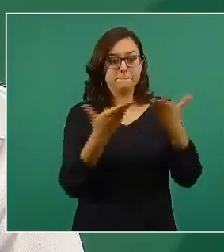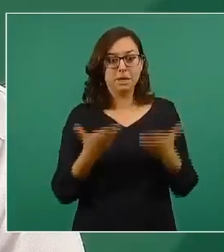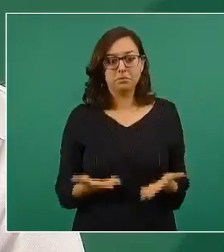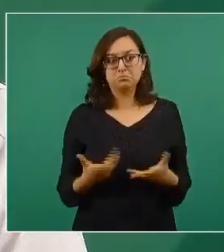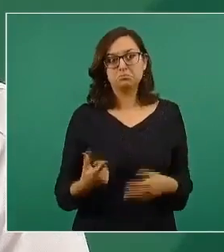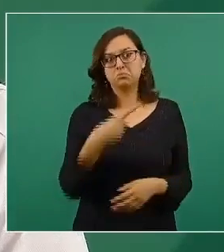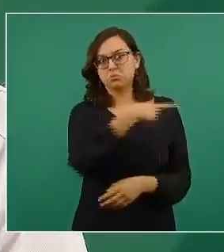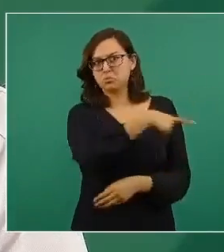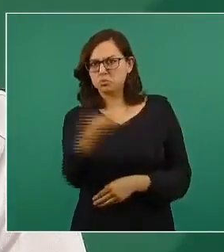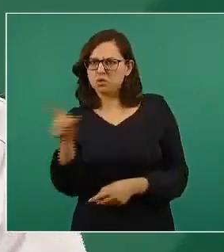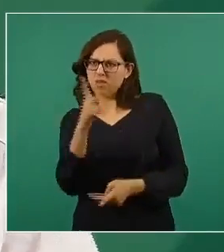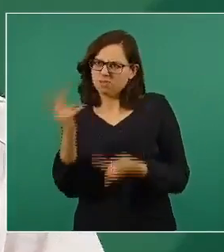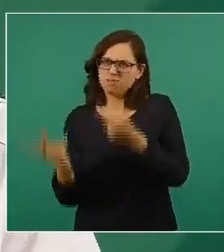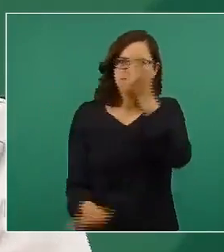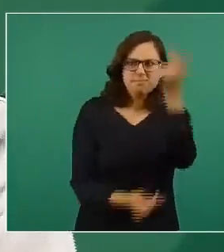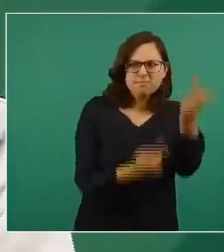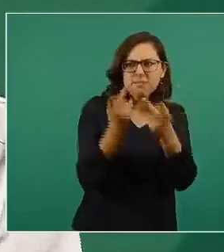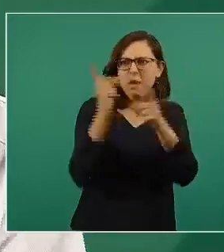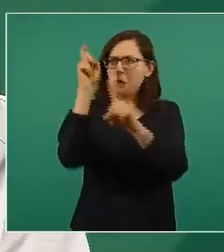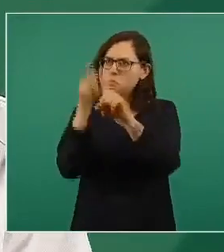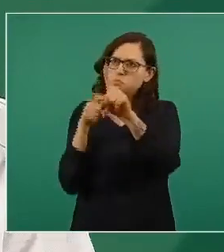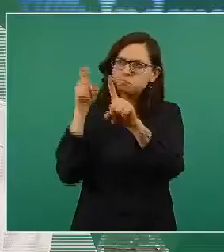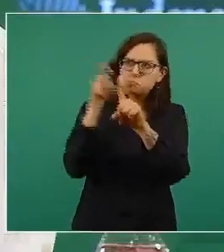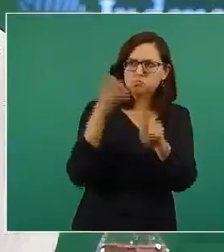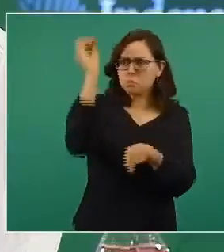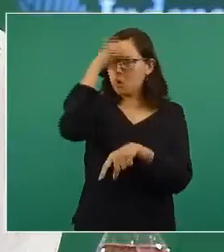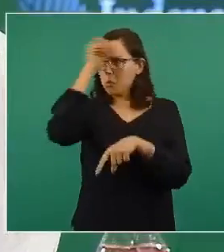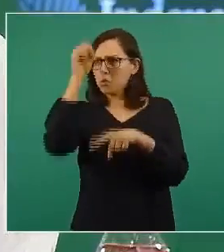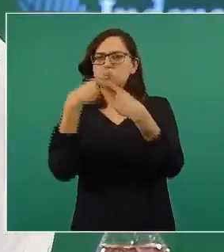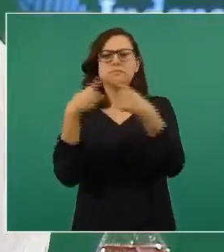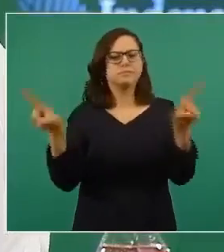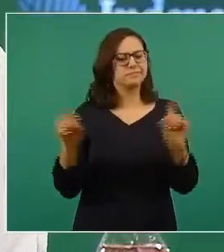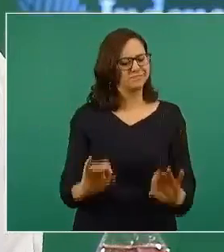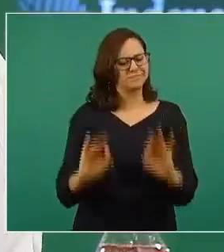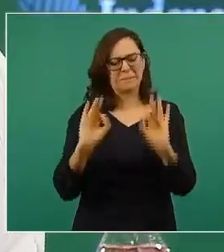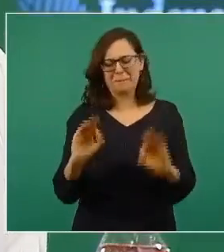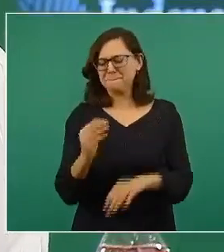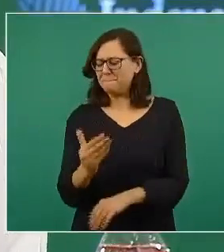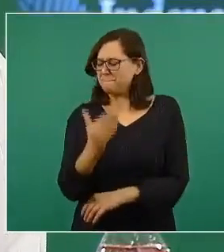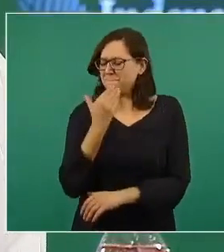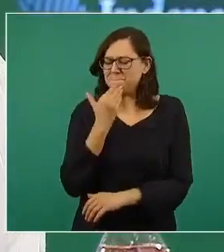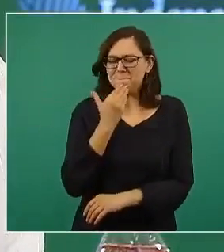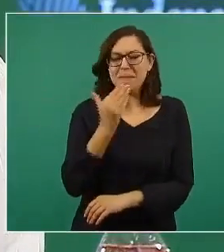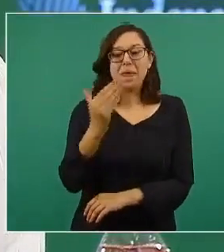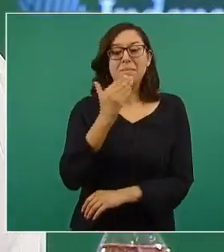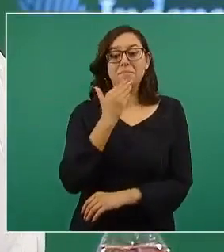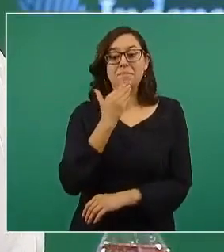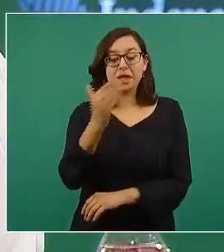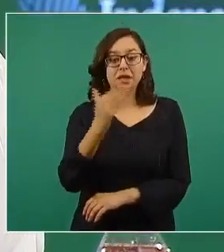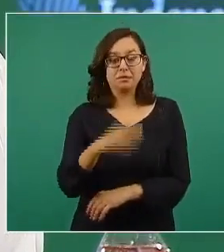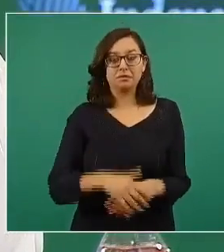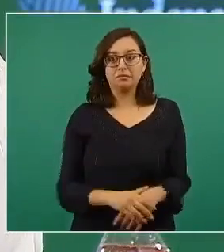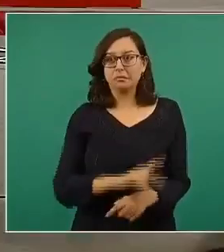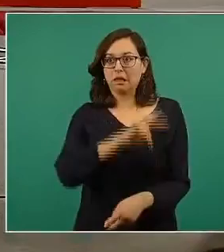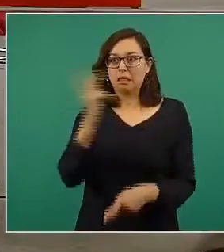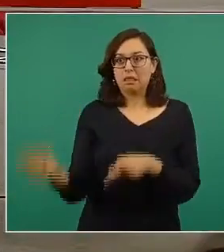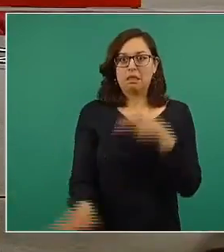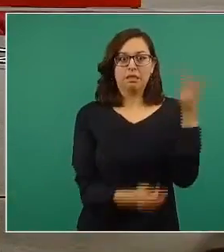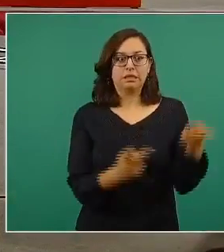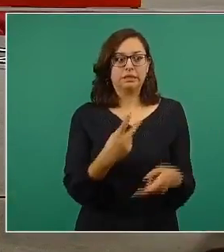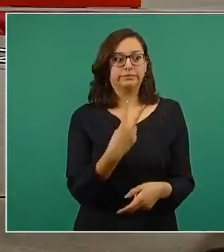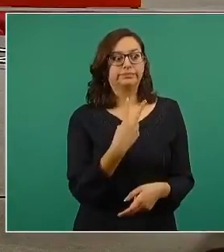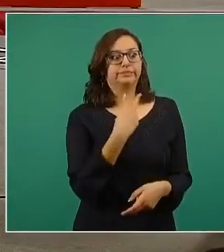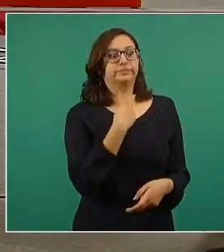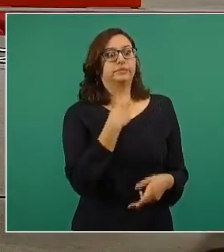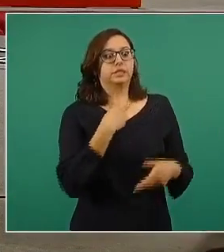exista pluralidad, qué bueno que exista diferencias de opinión. Ningún cuestionamiento nos va a asustar nunca porque no